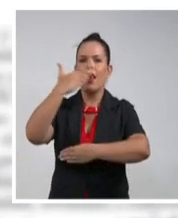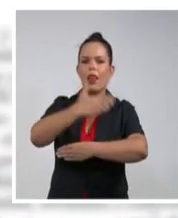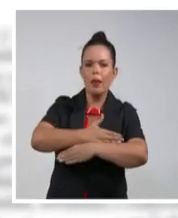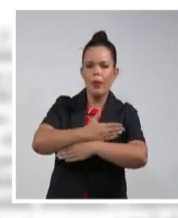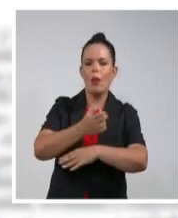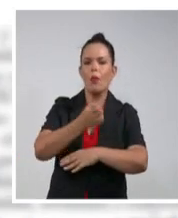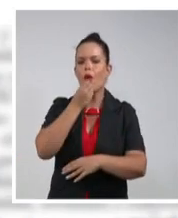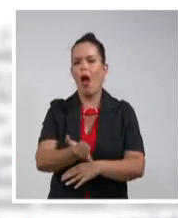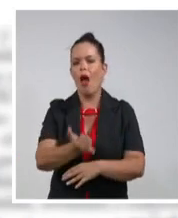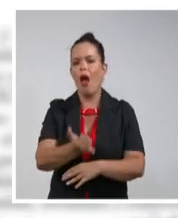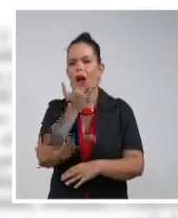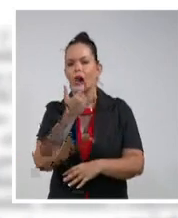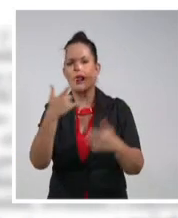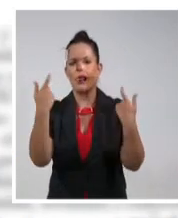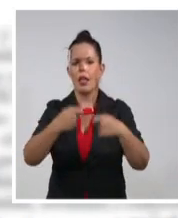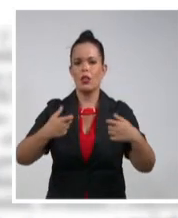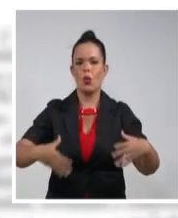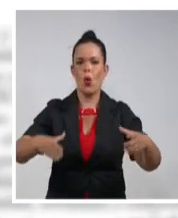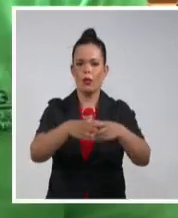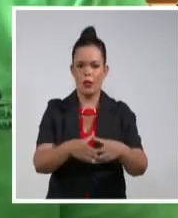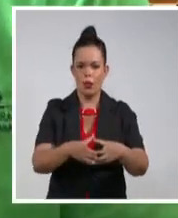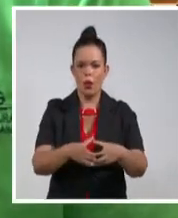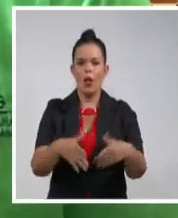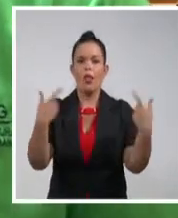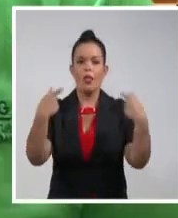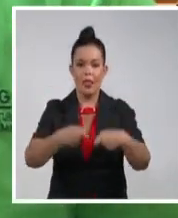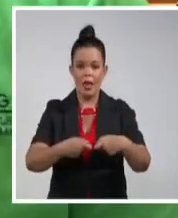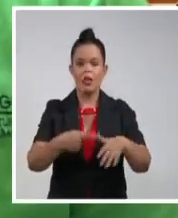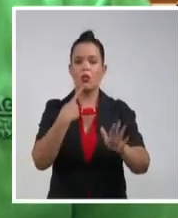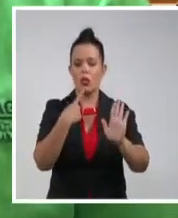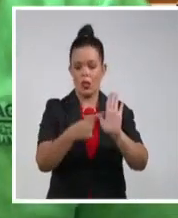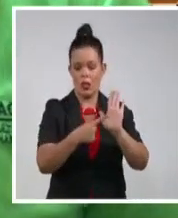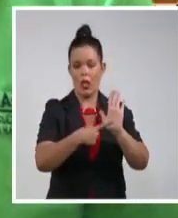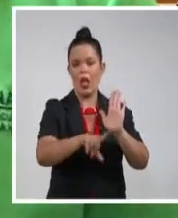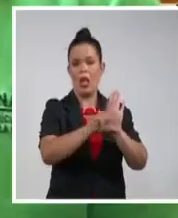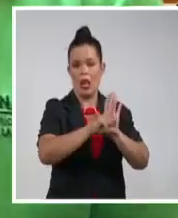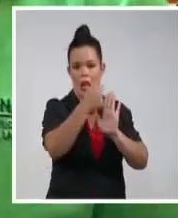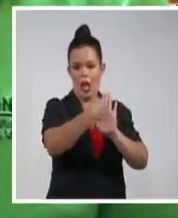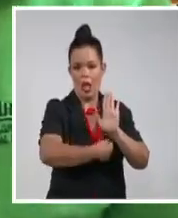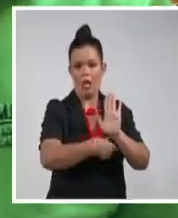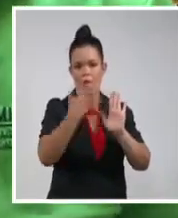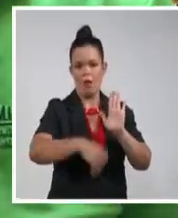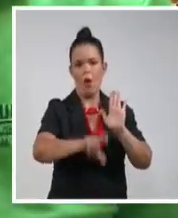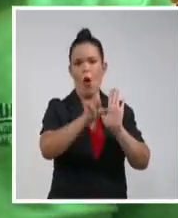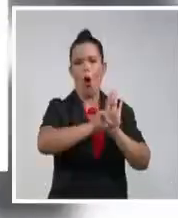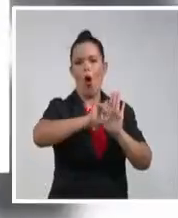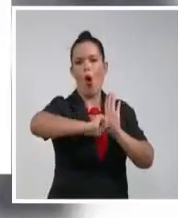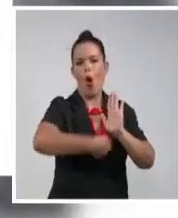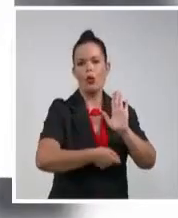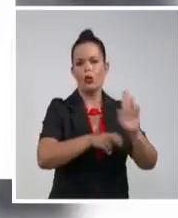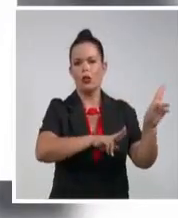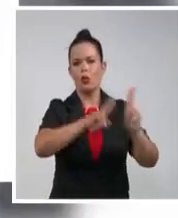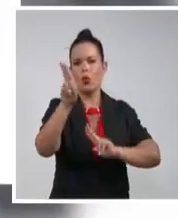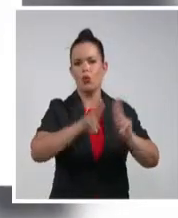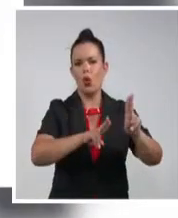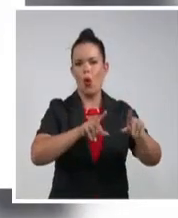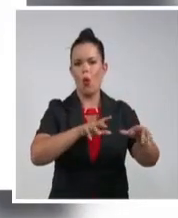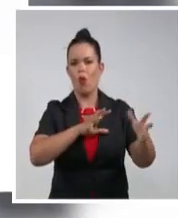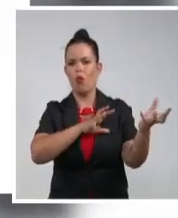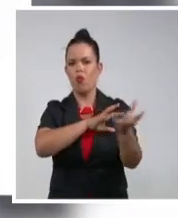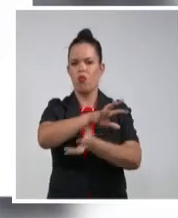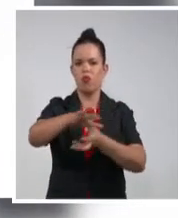colectivo, el derecho de las de lo que están ejercidos en las leyes propias y en la Constitución, los que tienen que ver con el desorden público. Otro de los